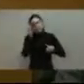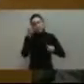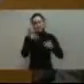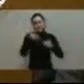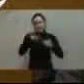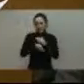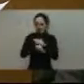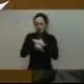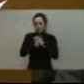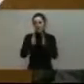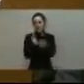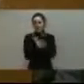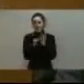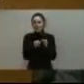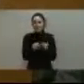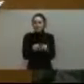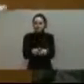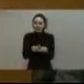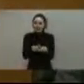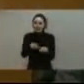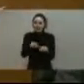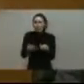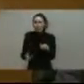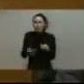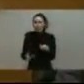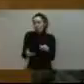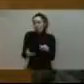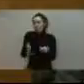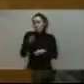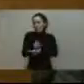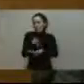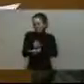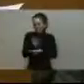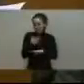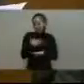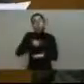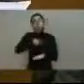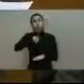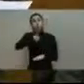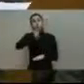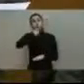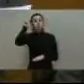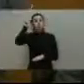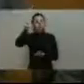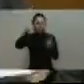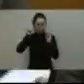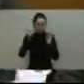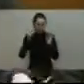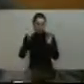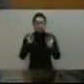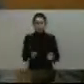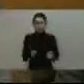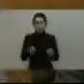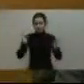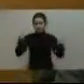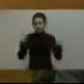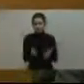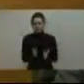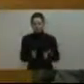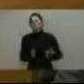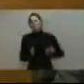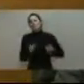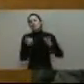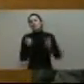hace mediante chalanos, peligroso y del siglo XIX. En Cudillero lo dejaron a medias. Y,